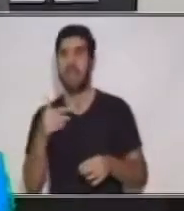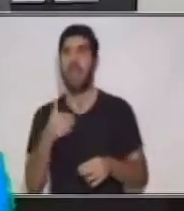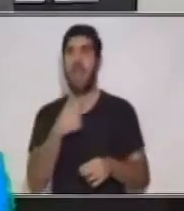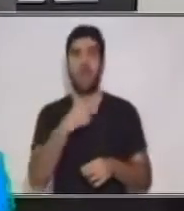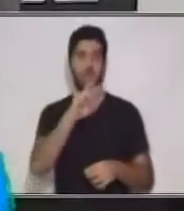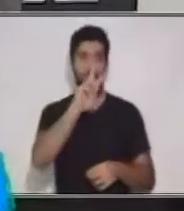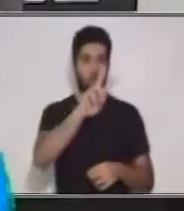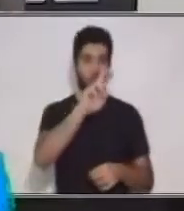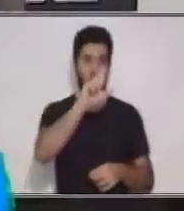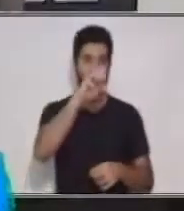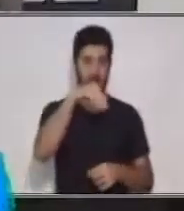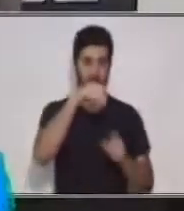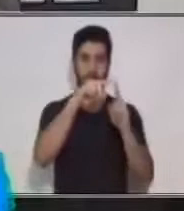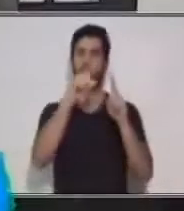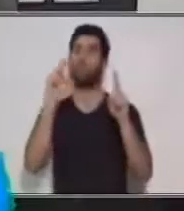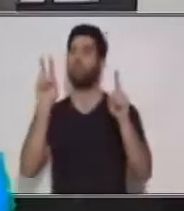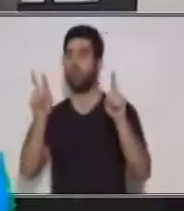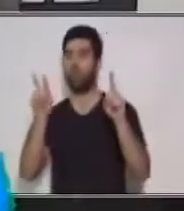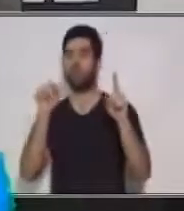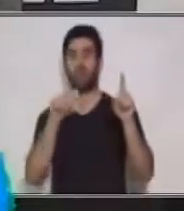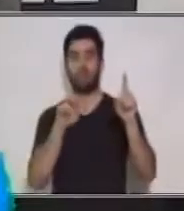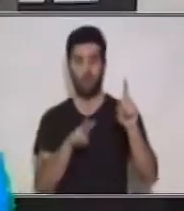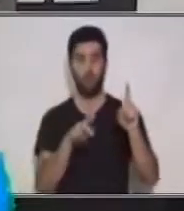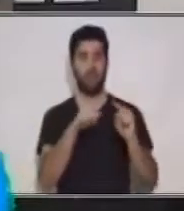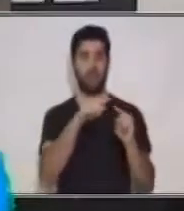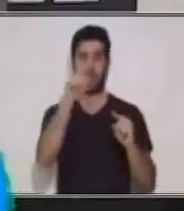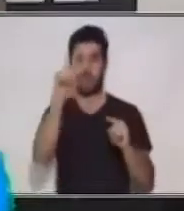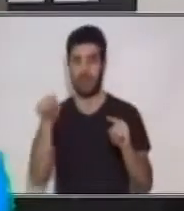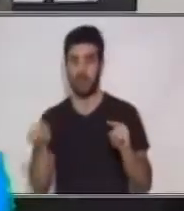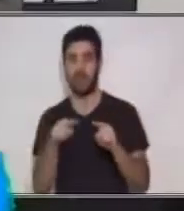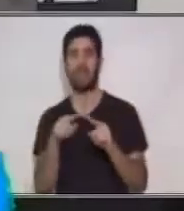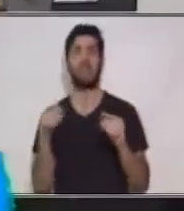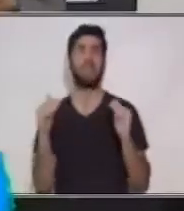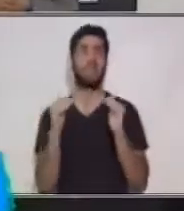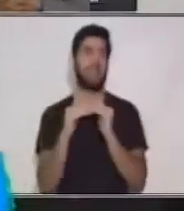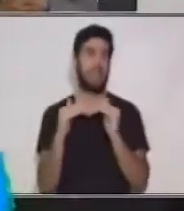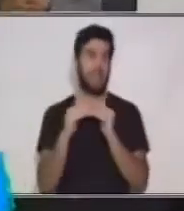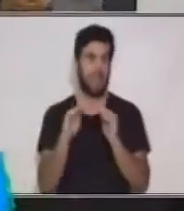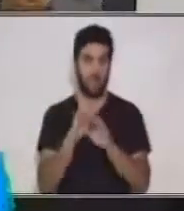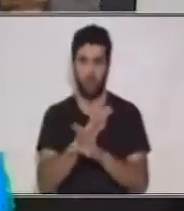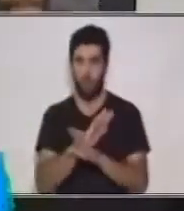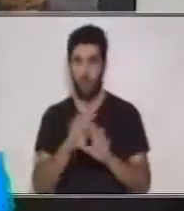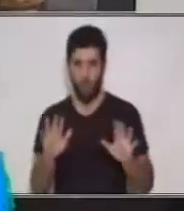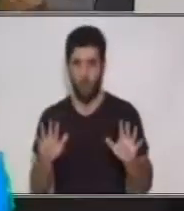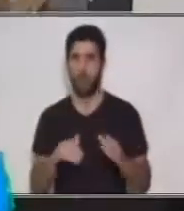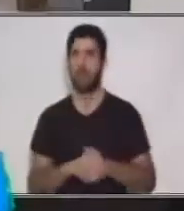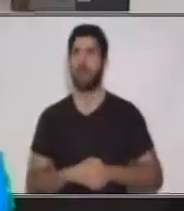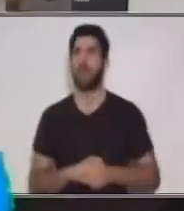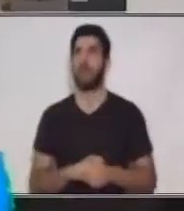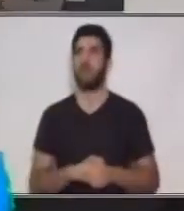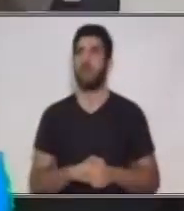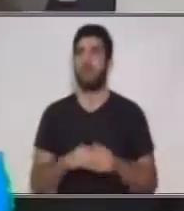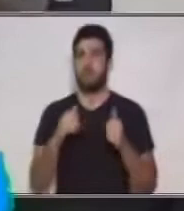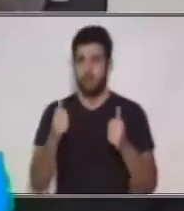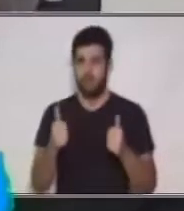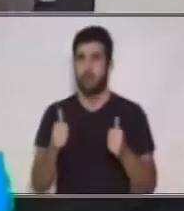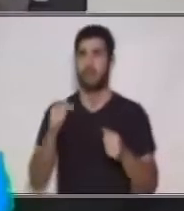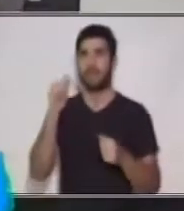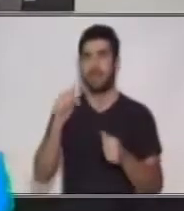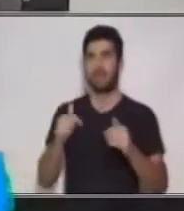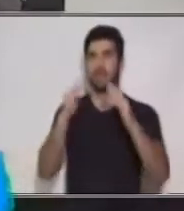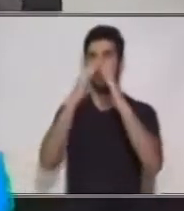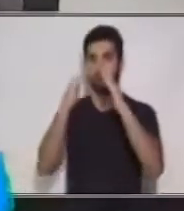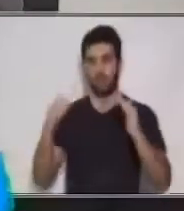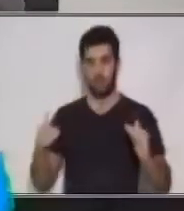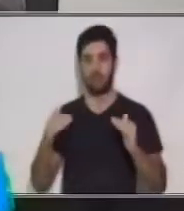centímetros, 2 centímetros y 2 centímetros. Sus 3 lados tienen 3 centímetros, ¿de acuerdo? Entonces ese es